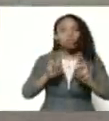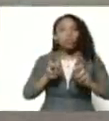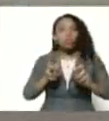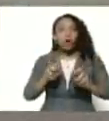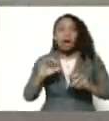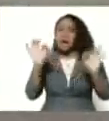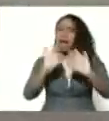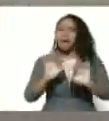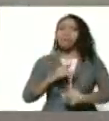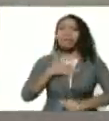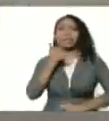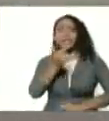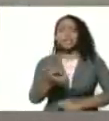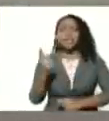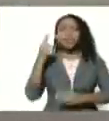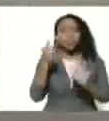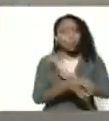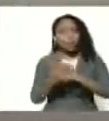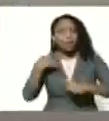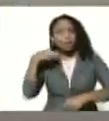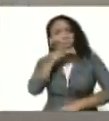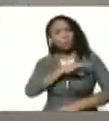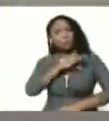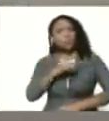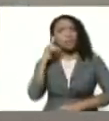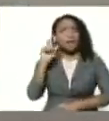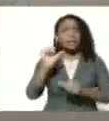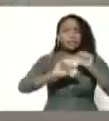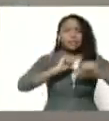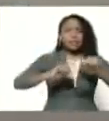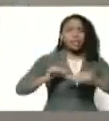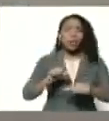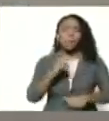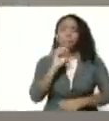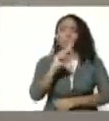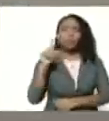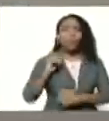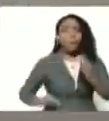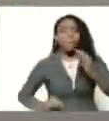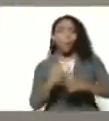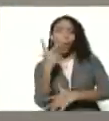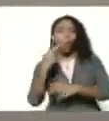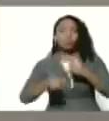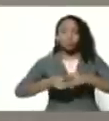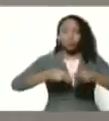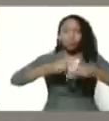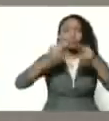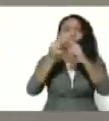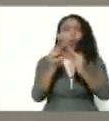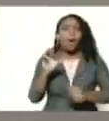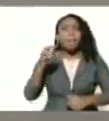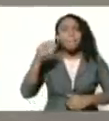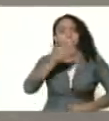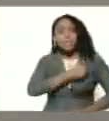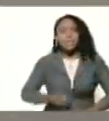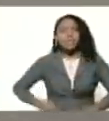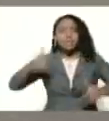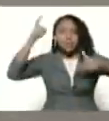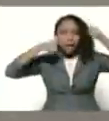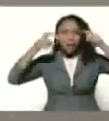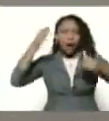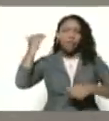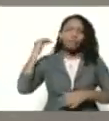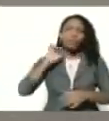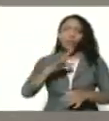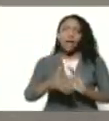decir que el socialismo bolivariano del siglo XXI, fundado y construido por nuestro comandante Chávez, es